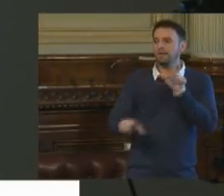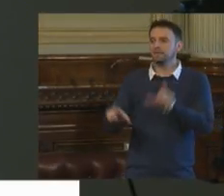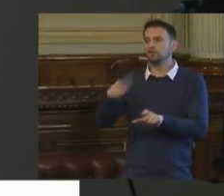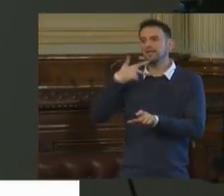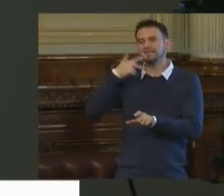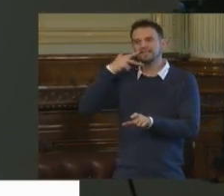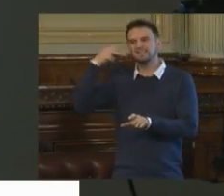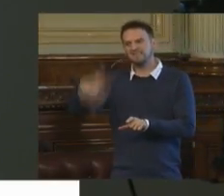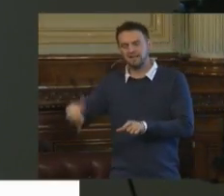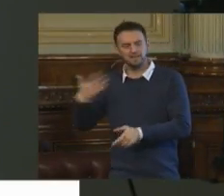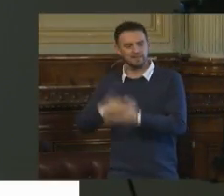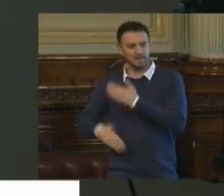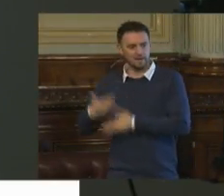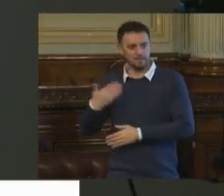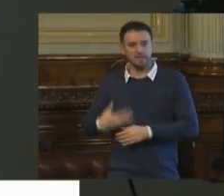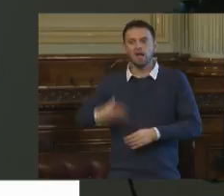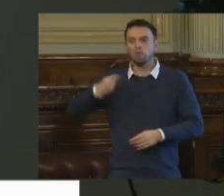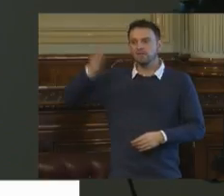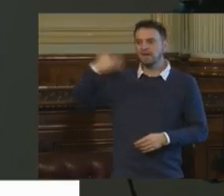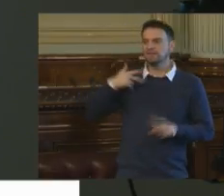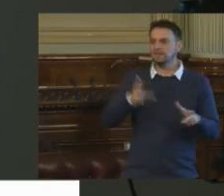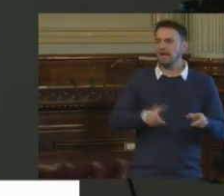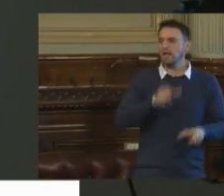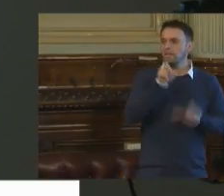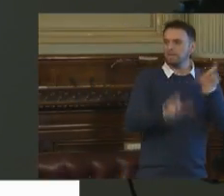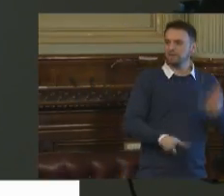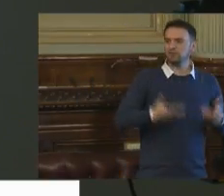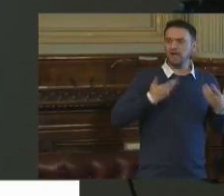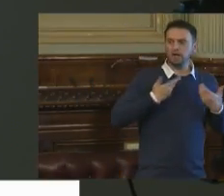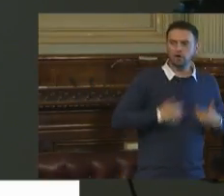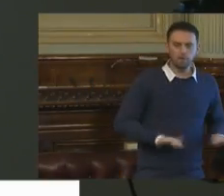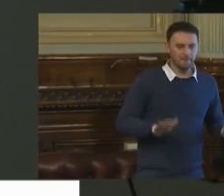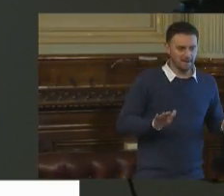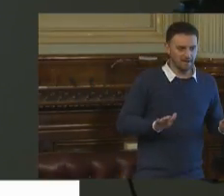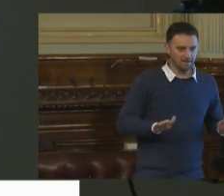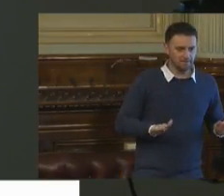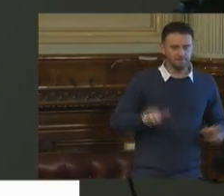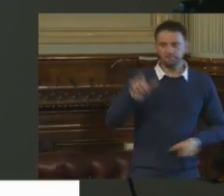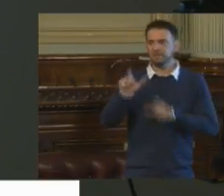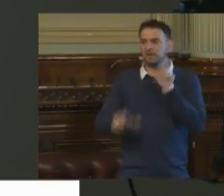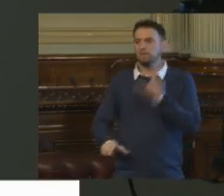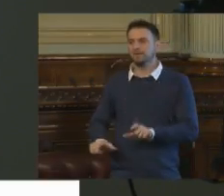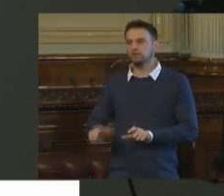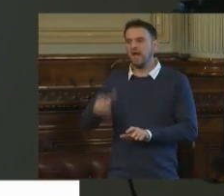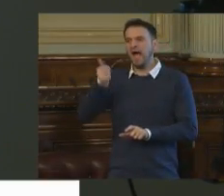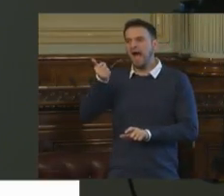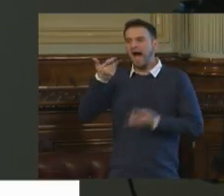no hablamos de personas normales estos son términos que un poco estaban